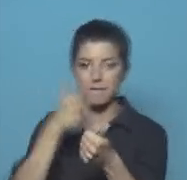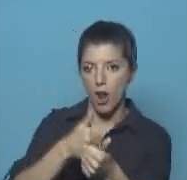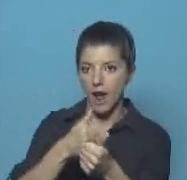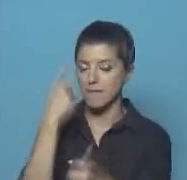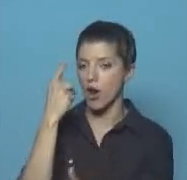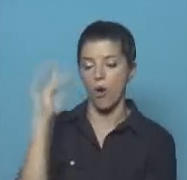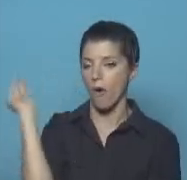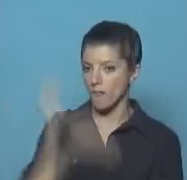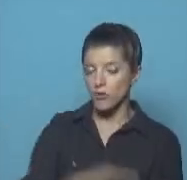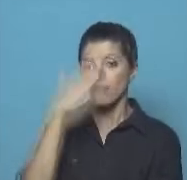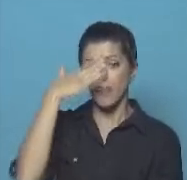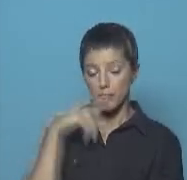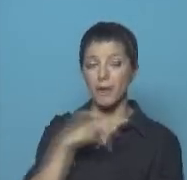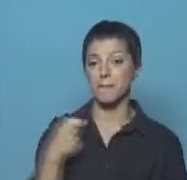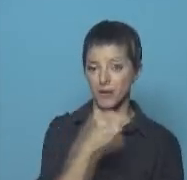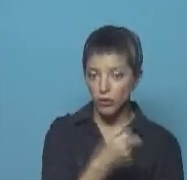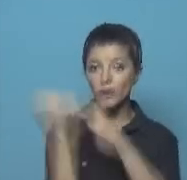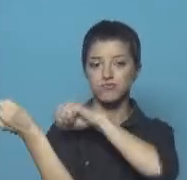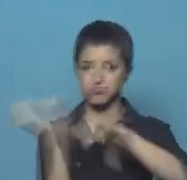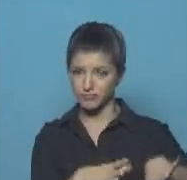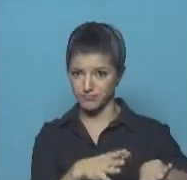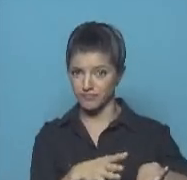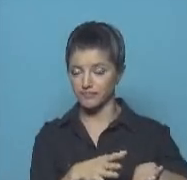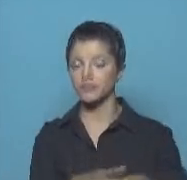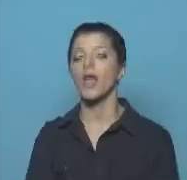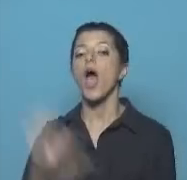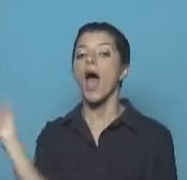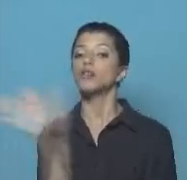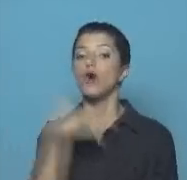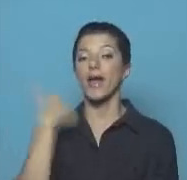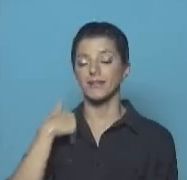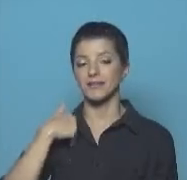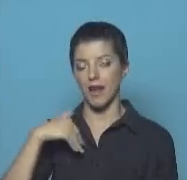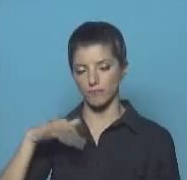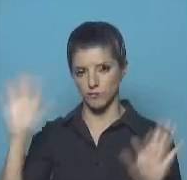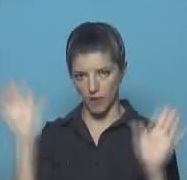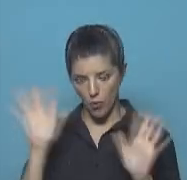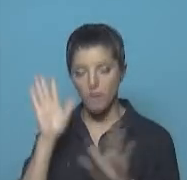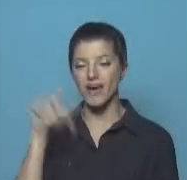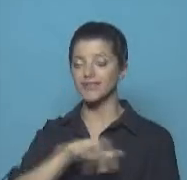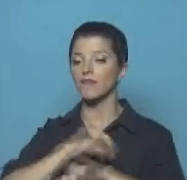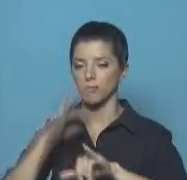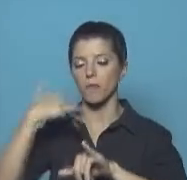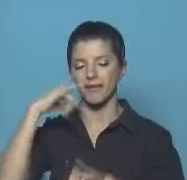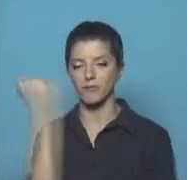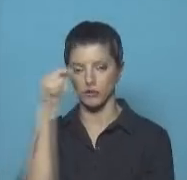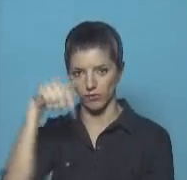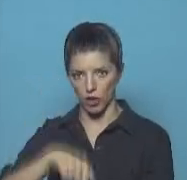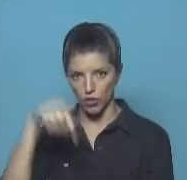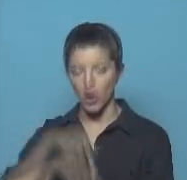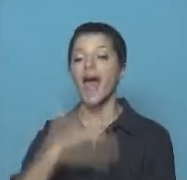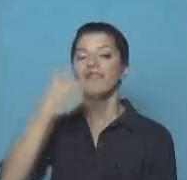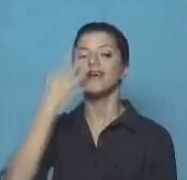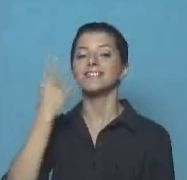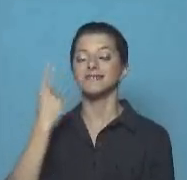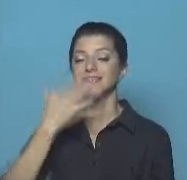luego arrojada a la basura. Pablo. Hola Cecilia, saludamos a todo el país. Es la noticia del día, sin dudas, la decisión adoptada por este